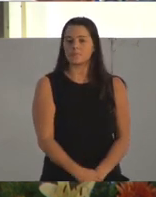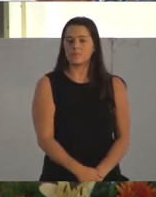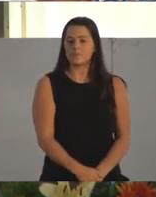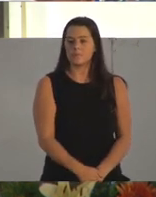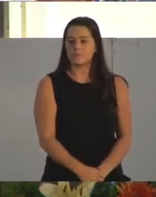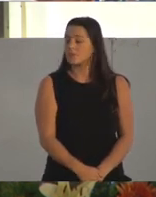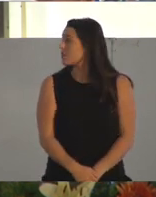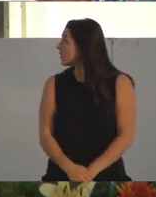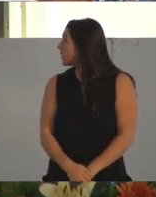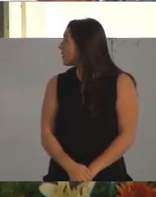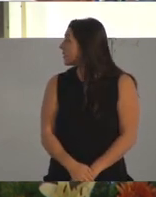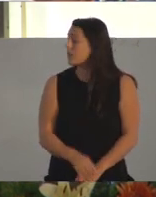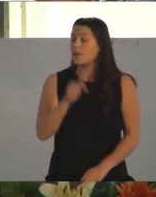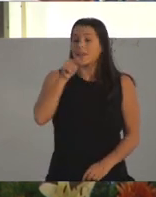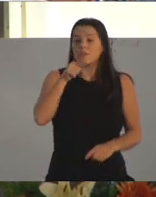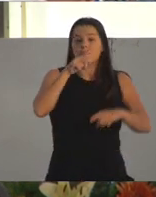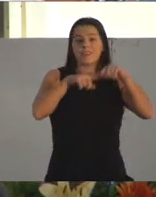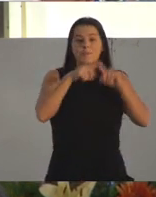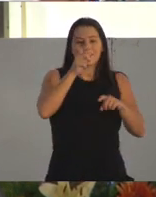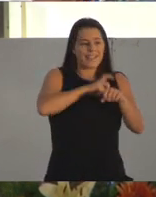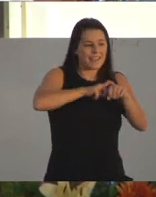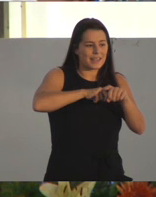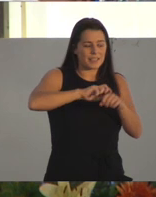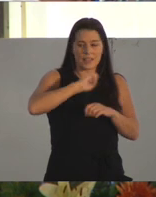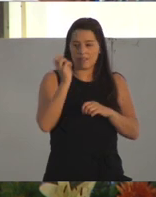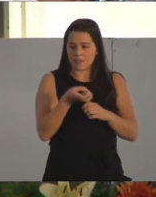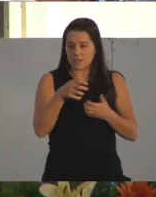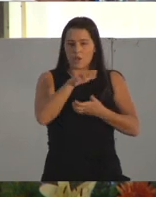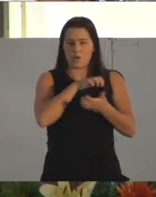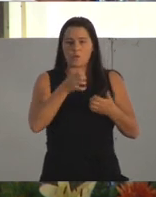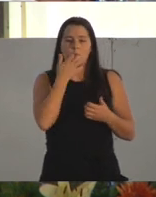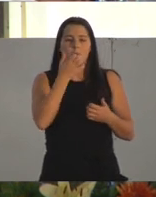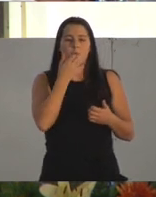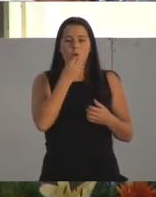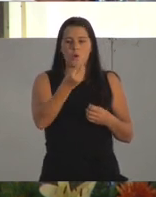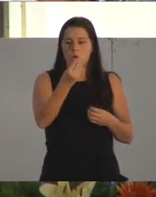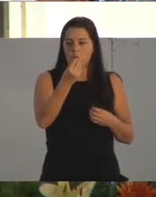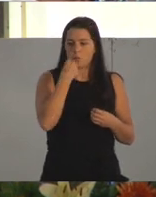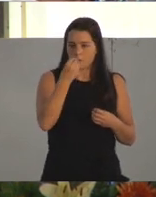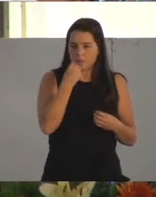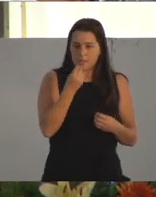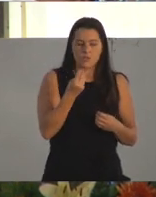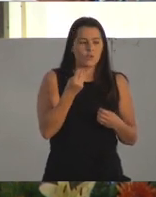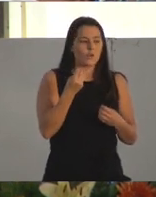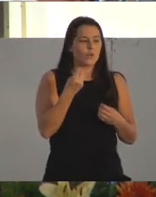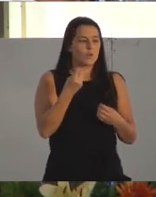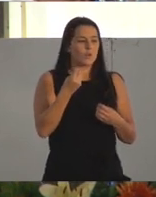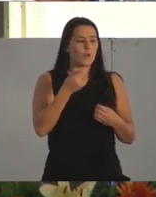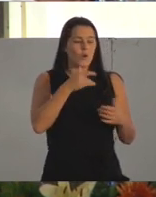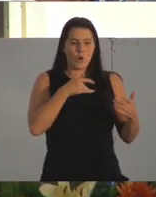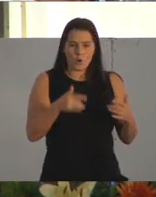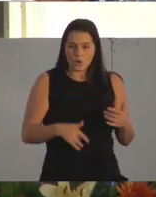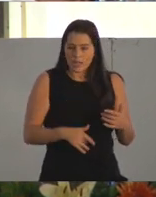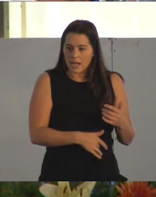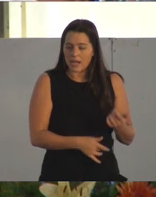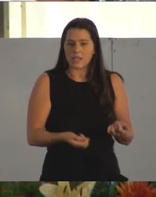además se imbrica con otras circunstancias. Puede haber también trastornos orgánicos. Vosotros conocéis esas denticiones